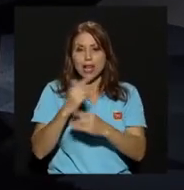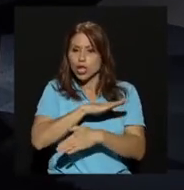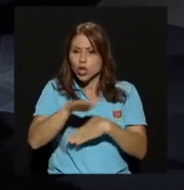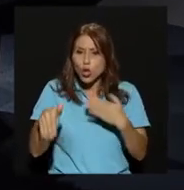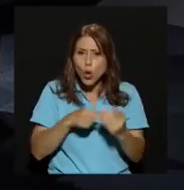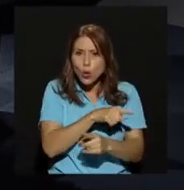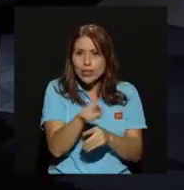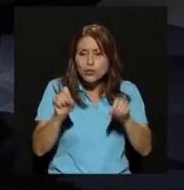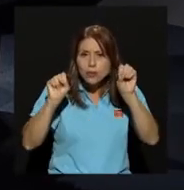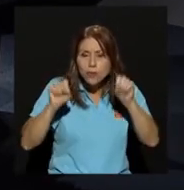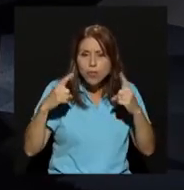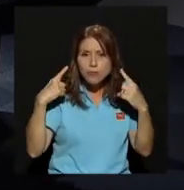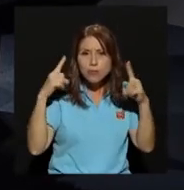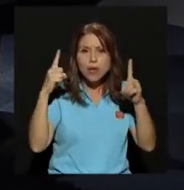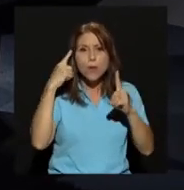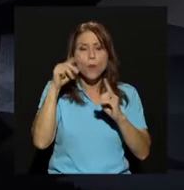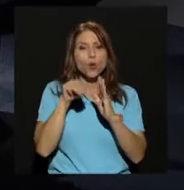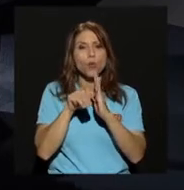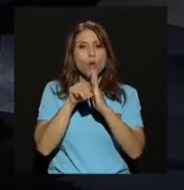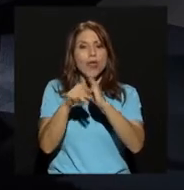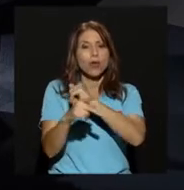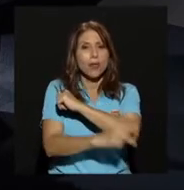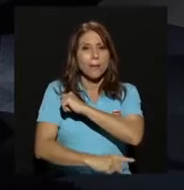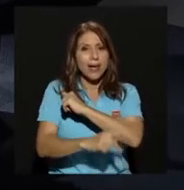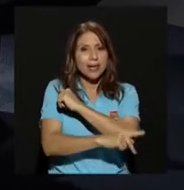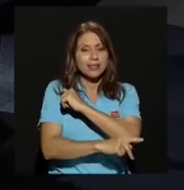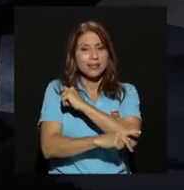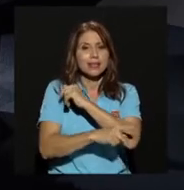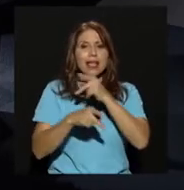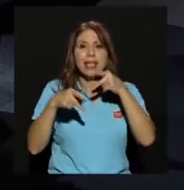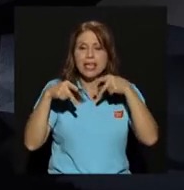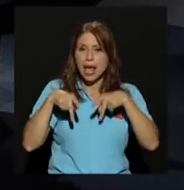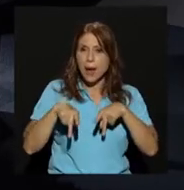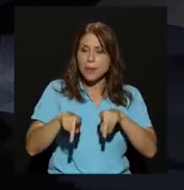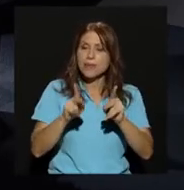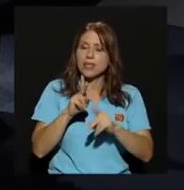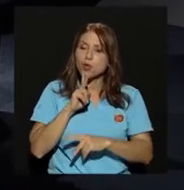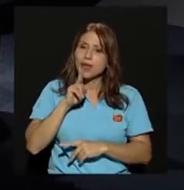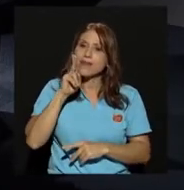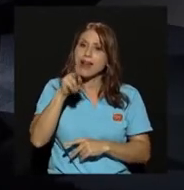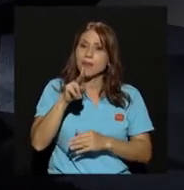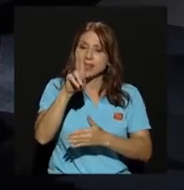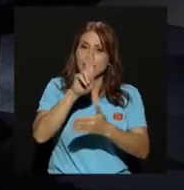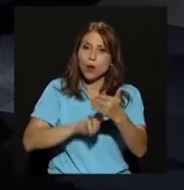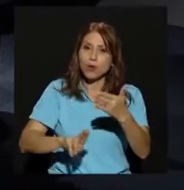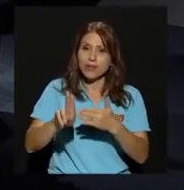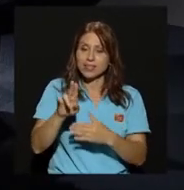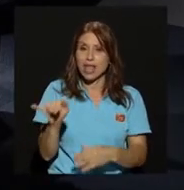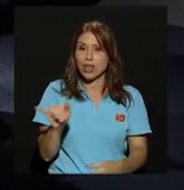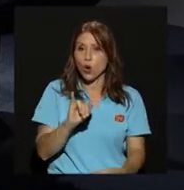por un modelo de país que ha permitido que realmente la universidad, como lo decía don